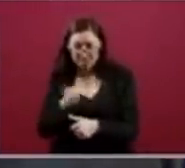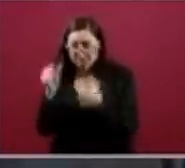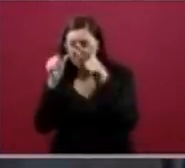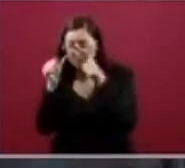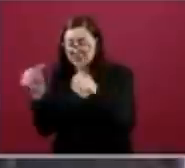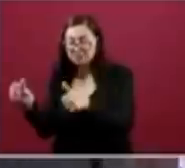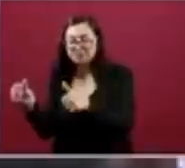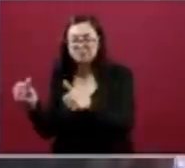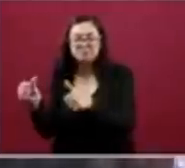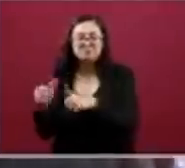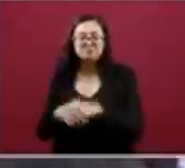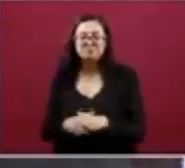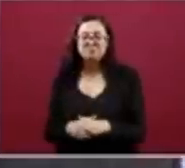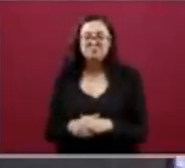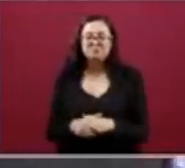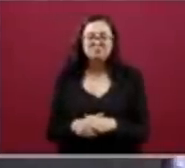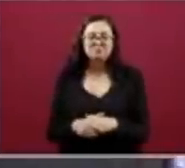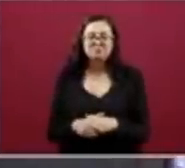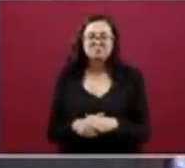Son